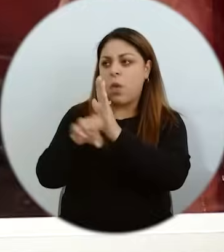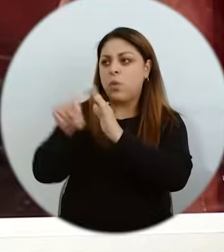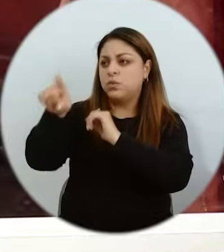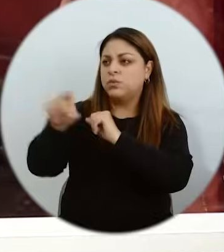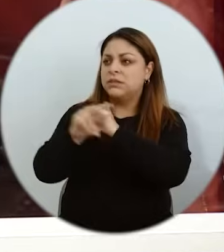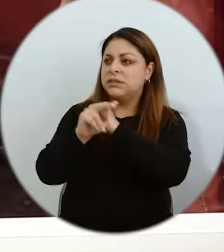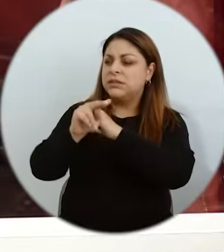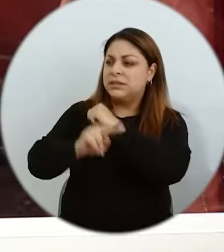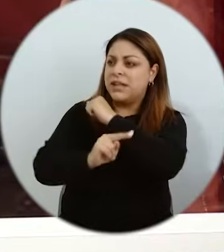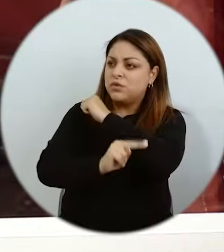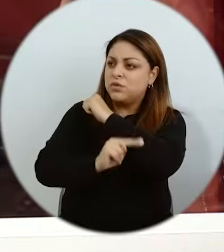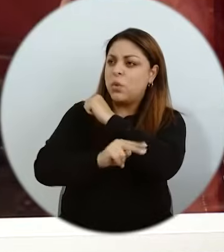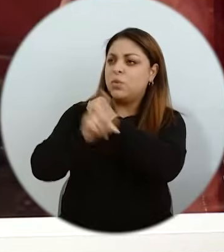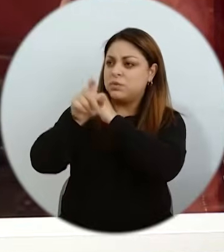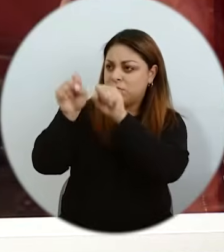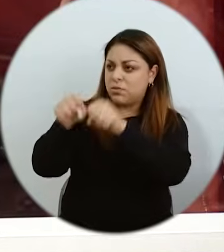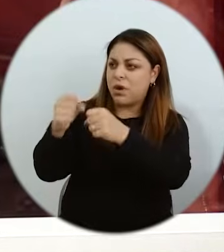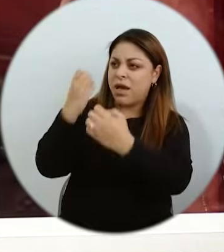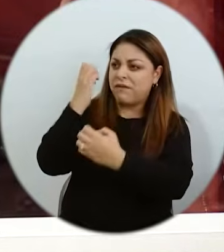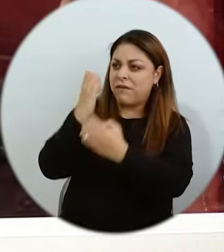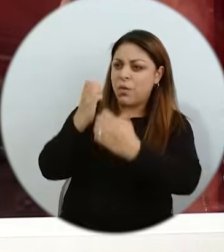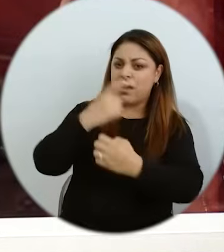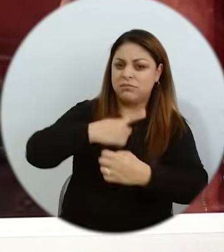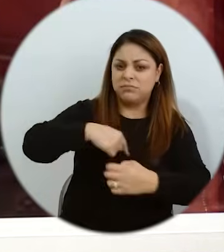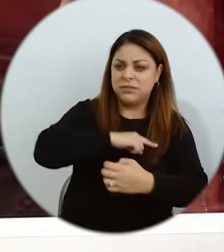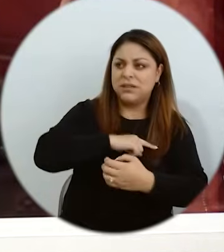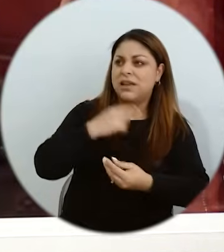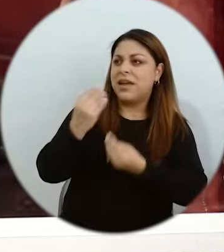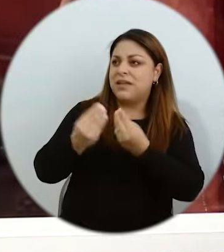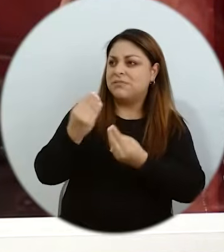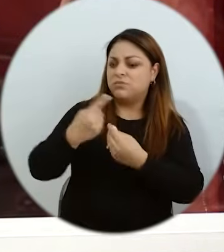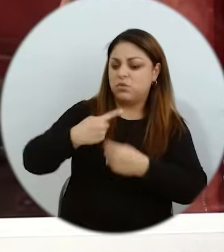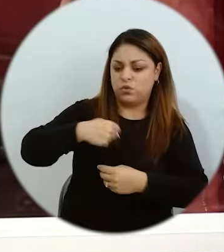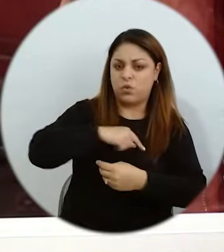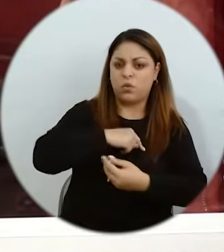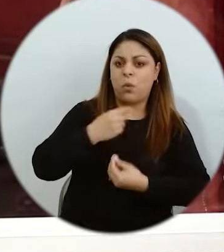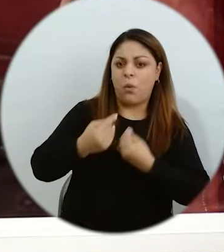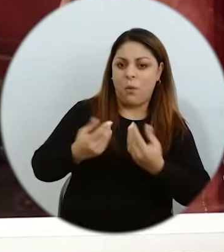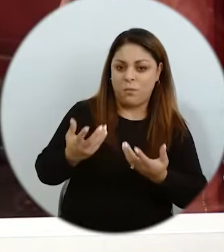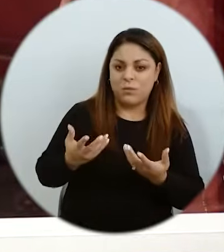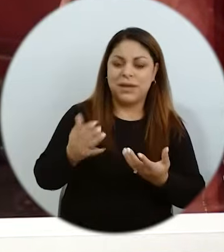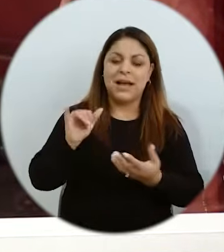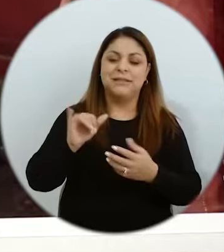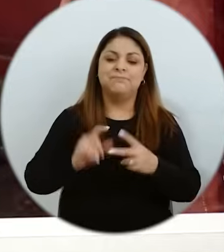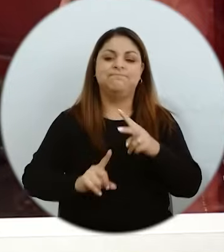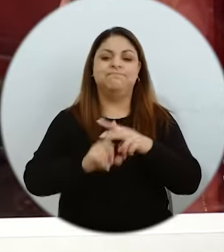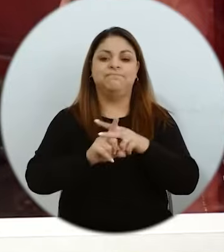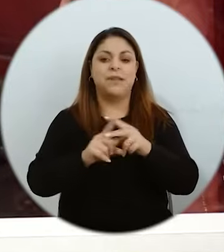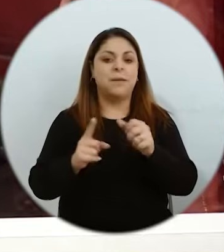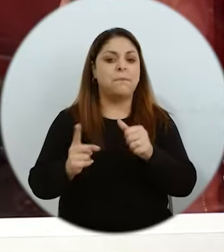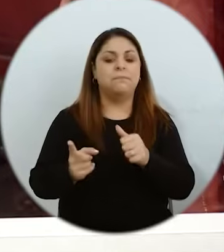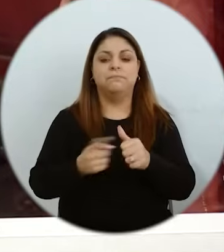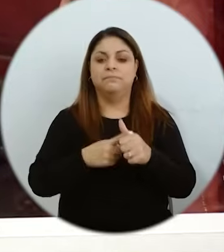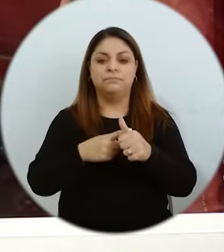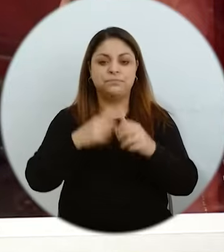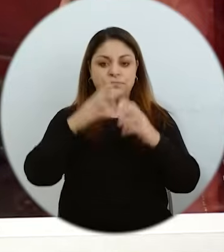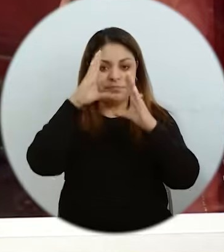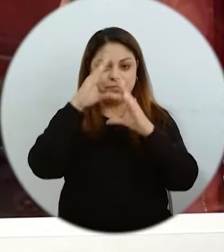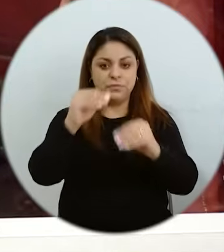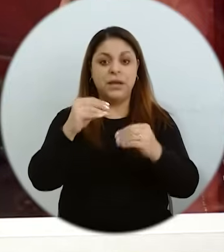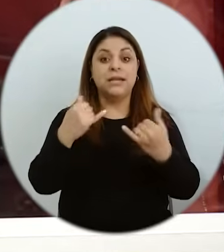Estado de la Nación: hágame una evaluación de cómo lo estoy haciendo, qué estoy dejando de hacer. Y